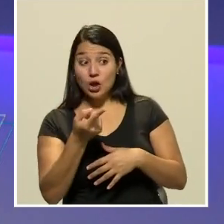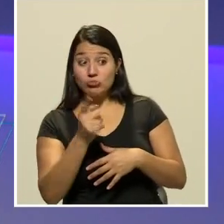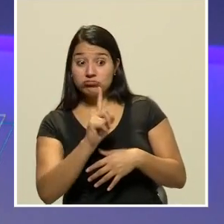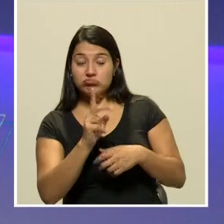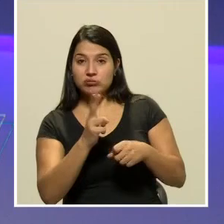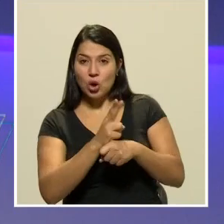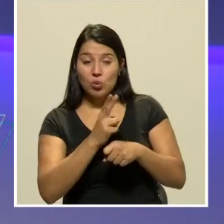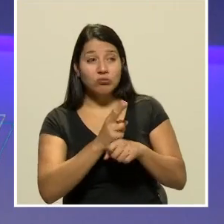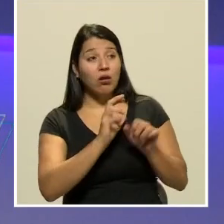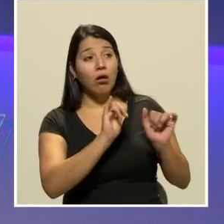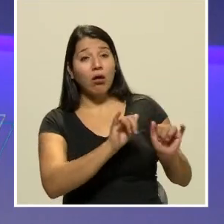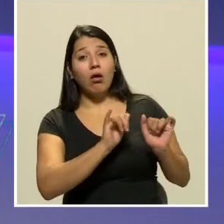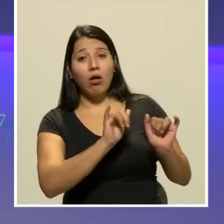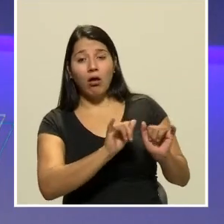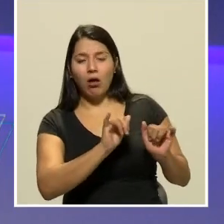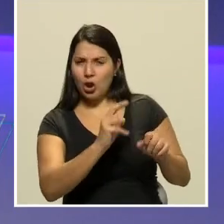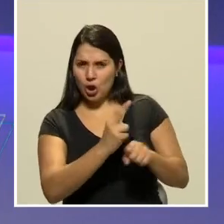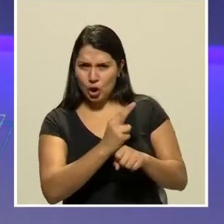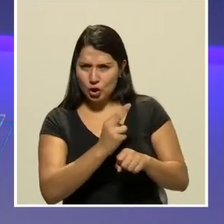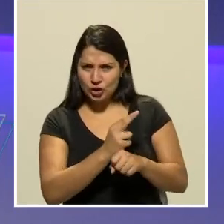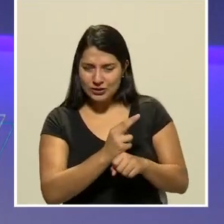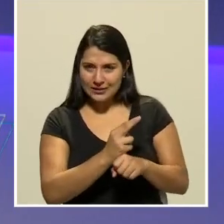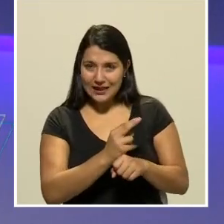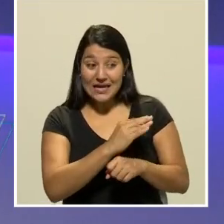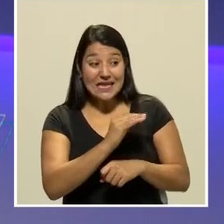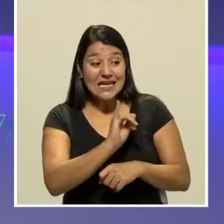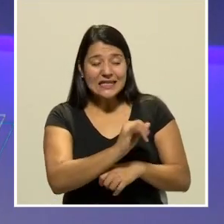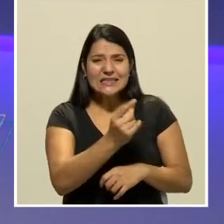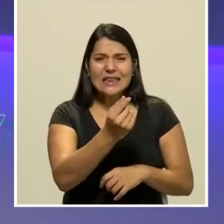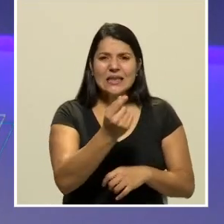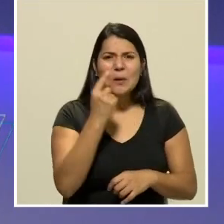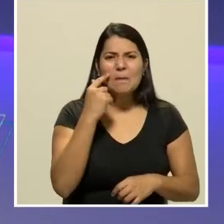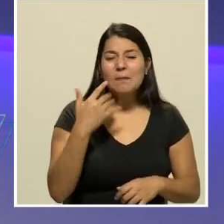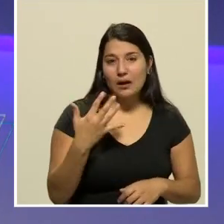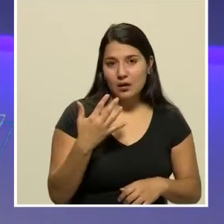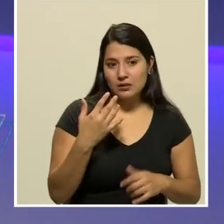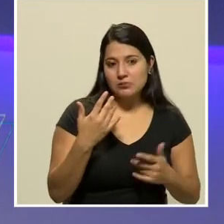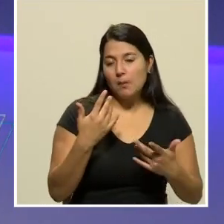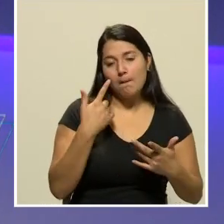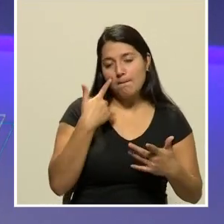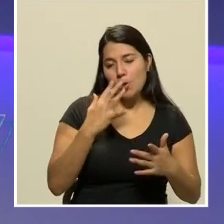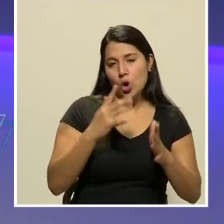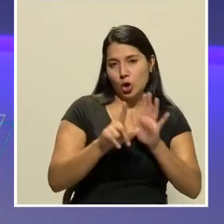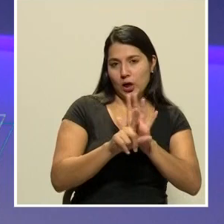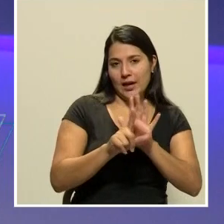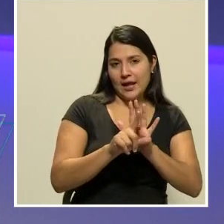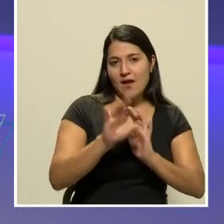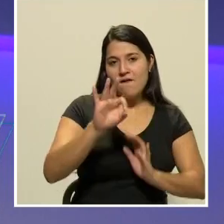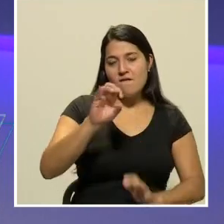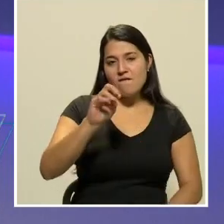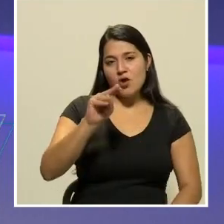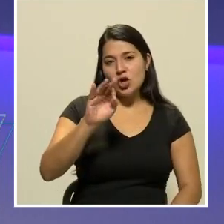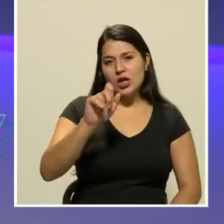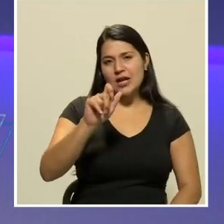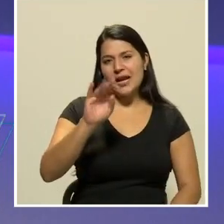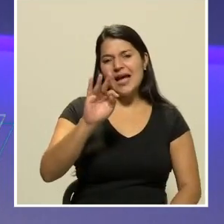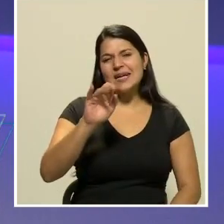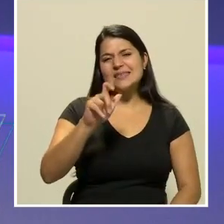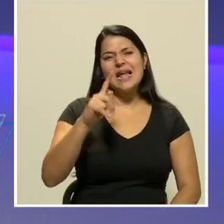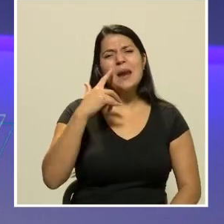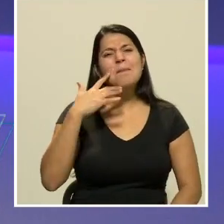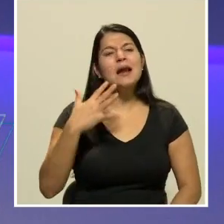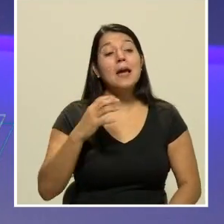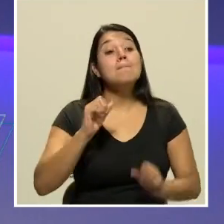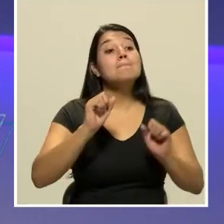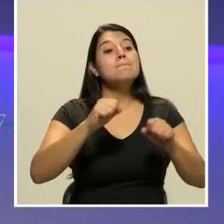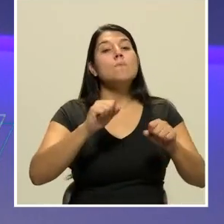utilizar, y estos recursos estaban destinados por ley, se creó este fondo para nivelar el